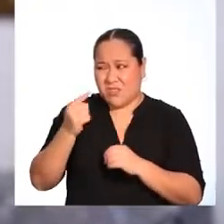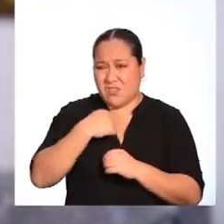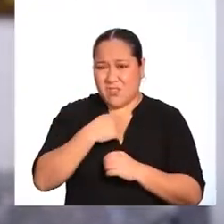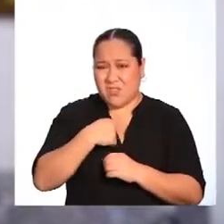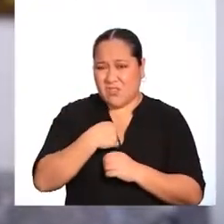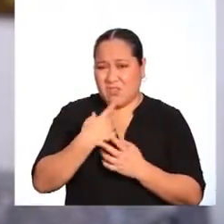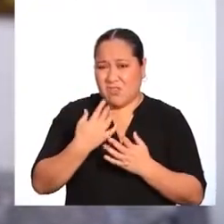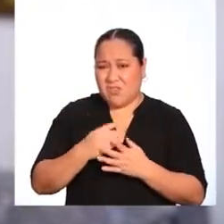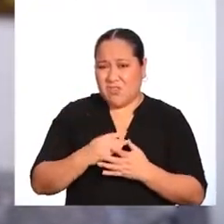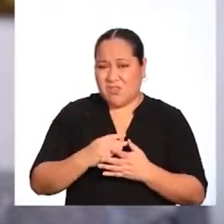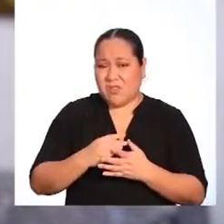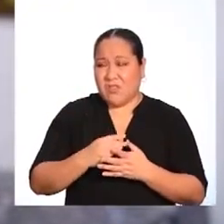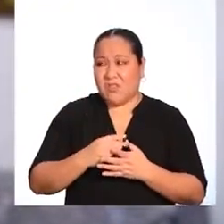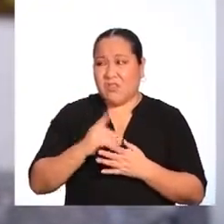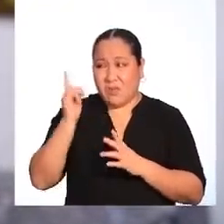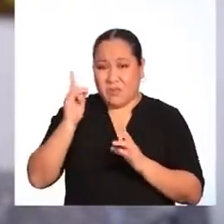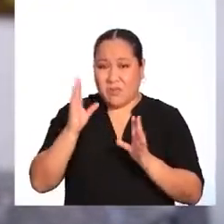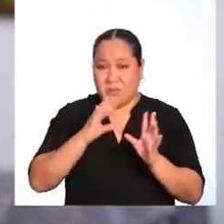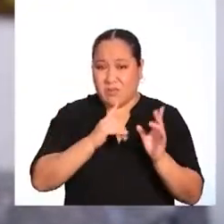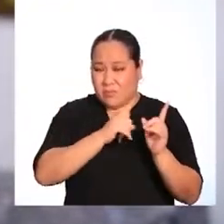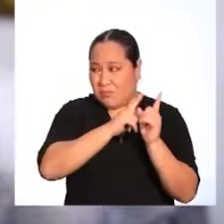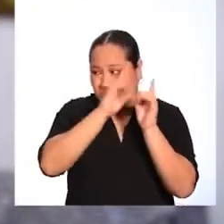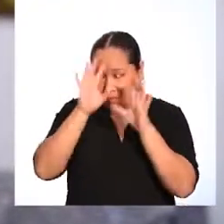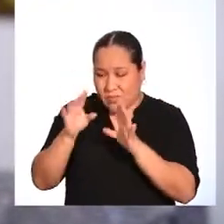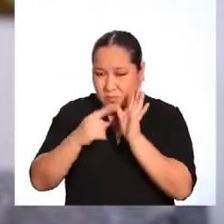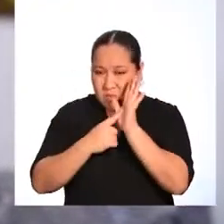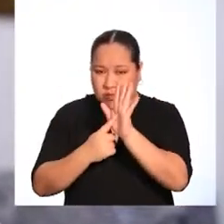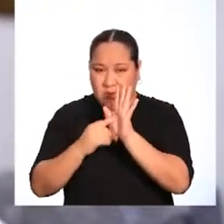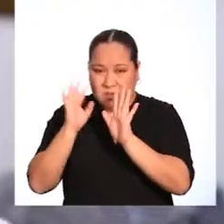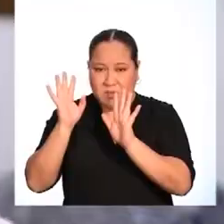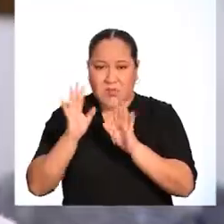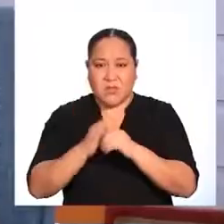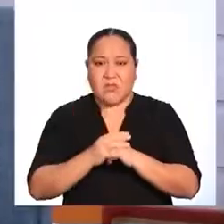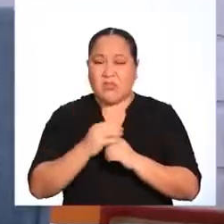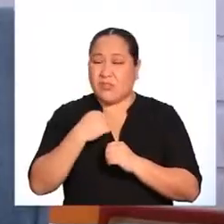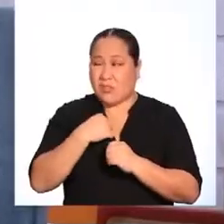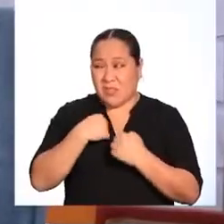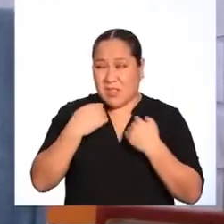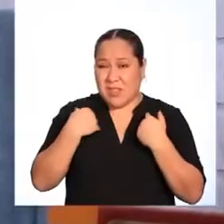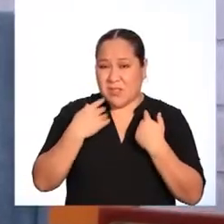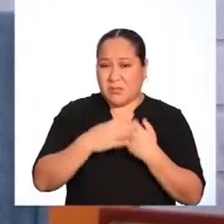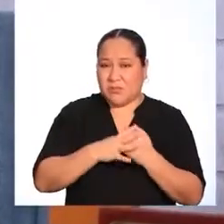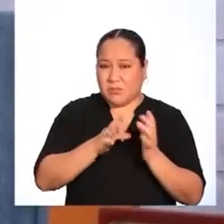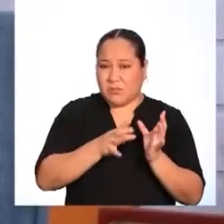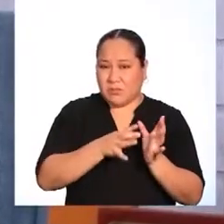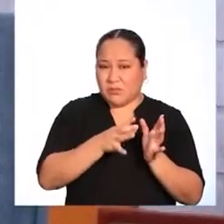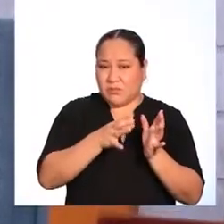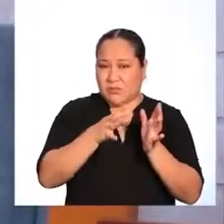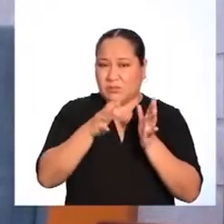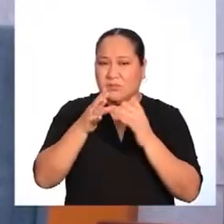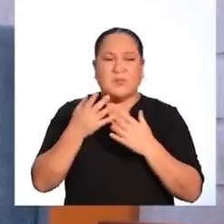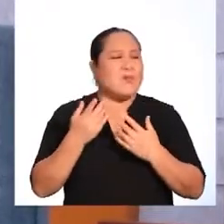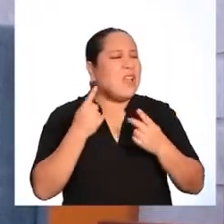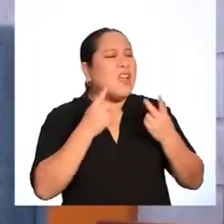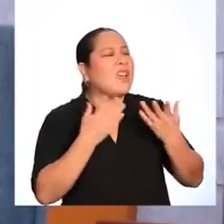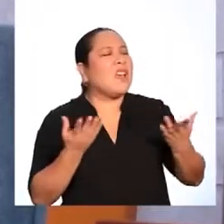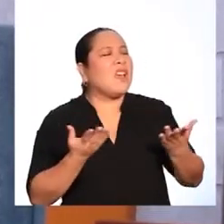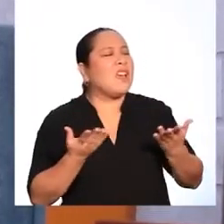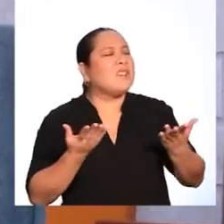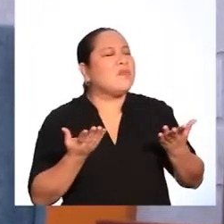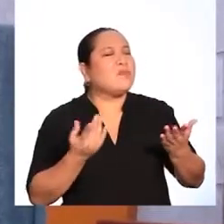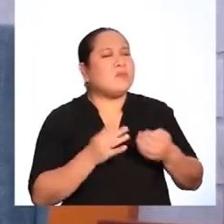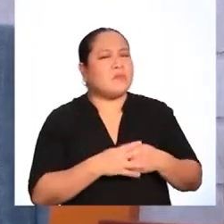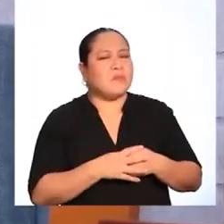yo tengo lo que yo tengo esto que voy a sacar que